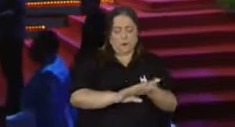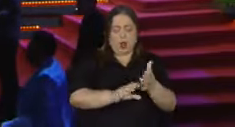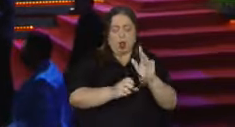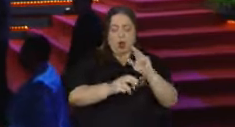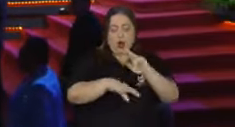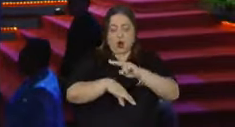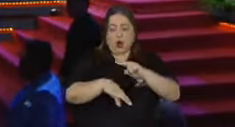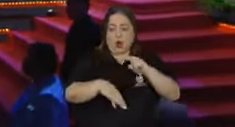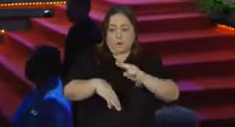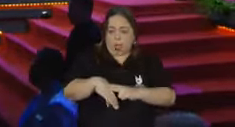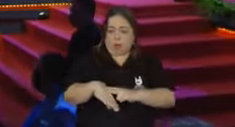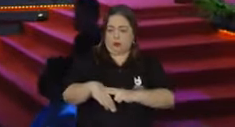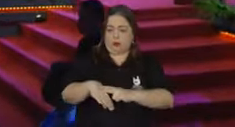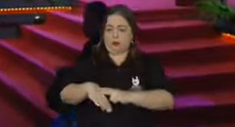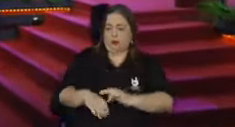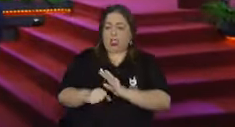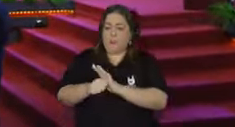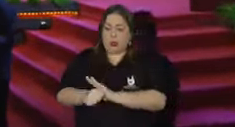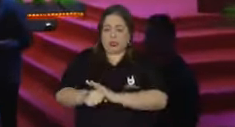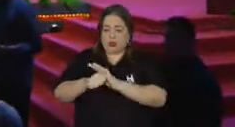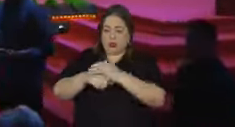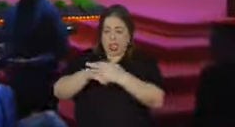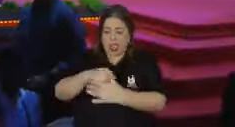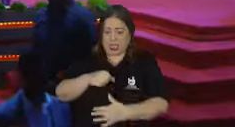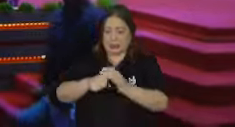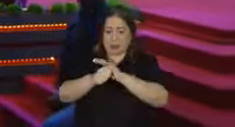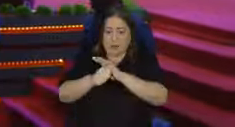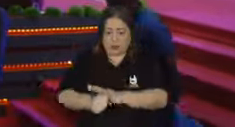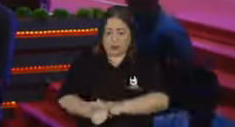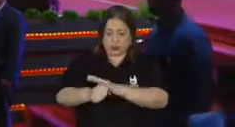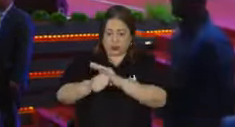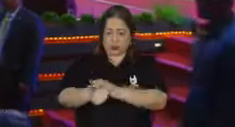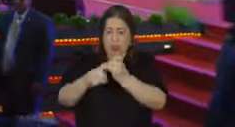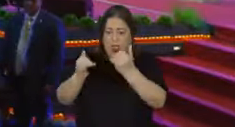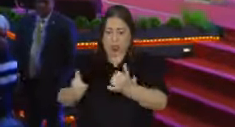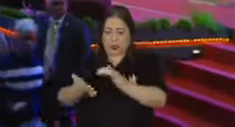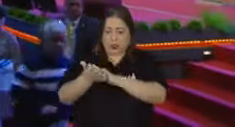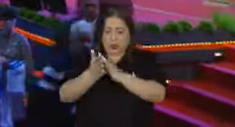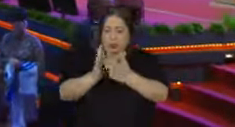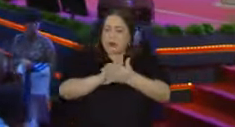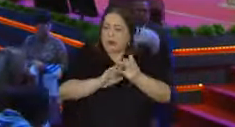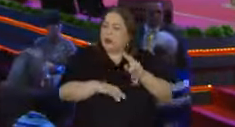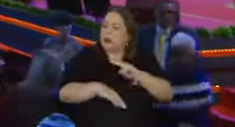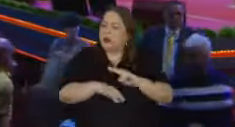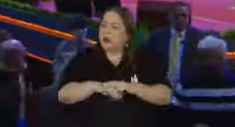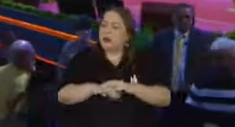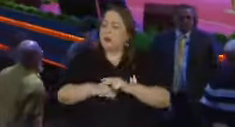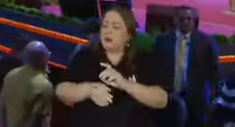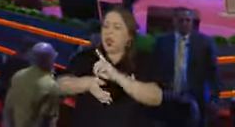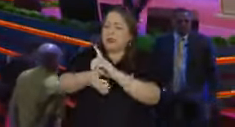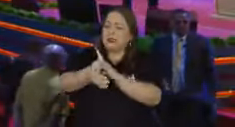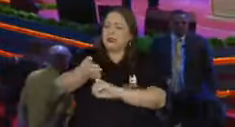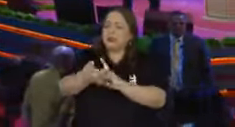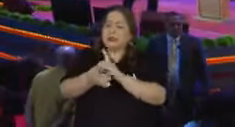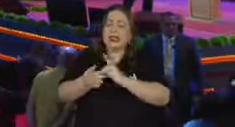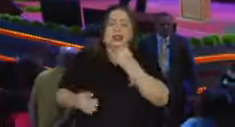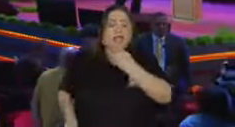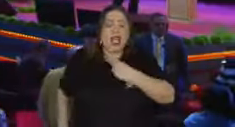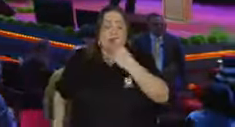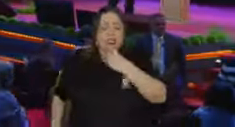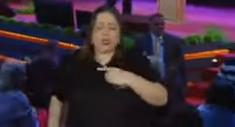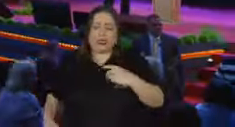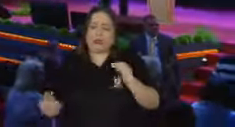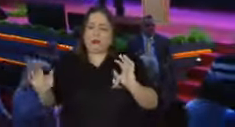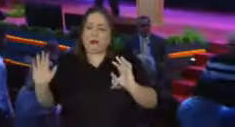glóbulos blancos, los rojos. Ahora mismo, alguien debe estar creyendo conmigo, alguien debe estar creyendo conmigo. Toda